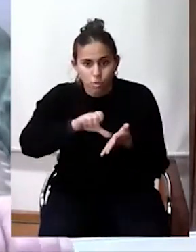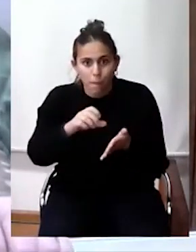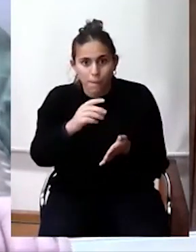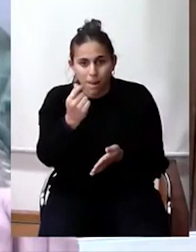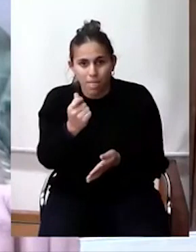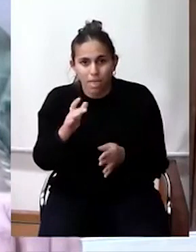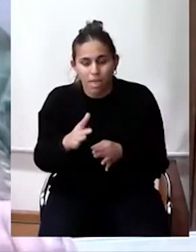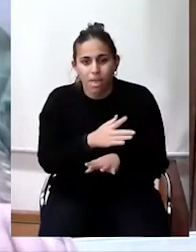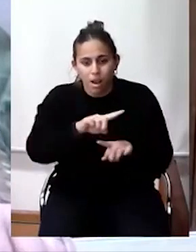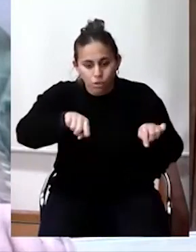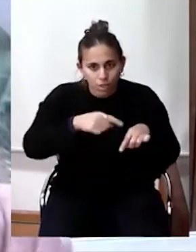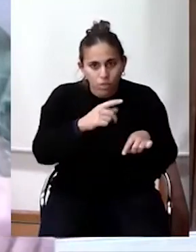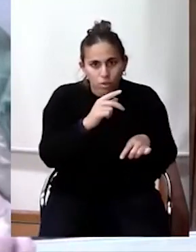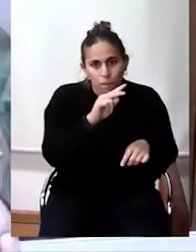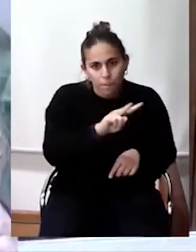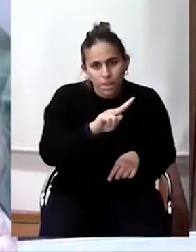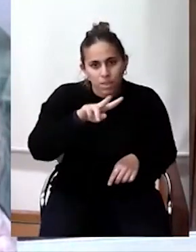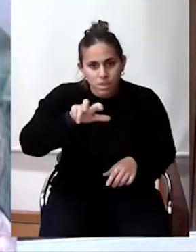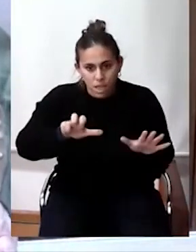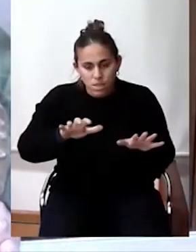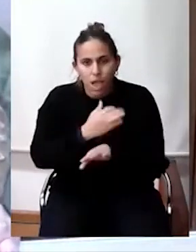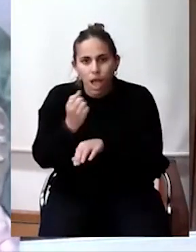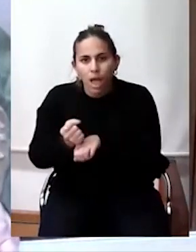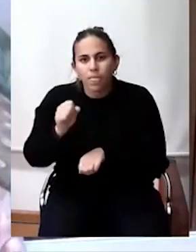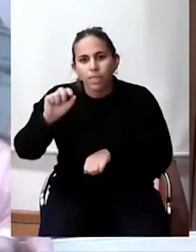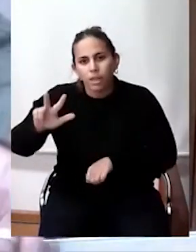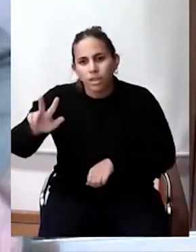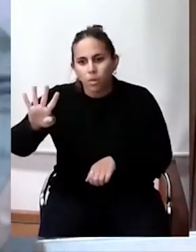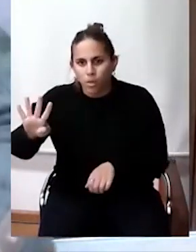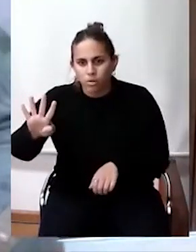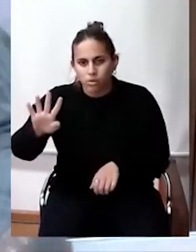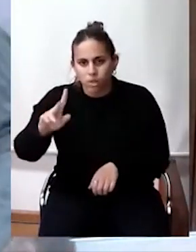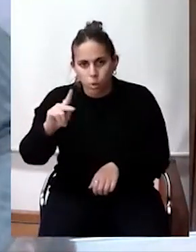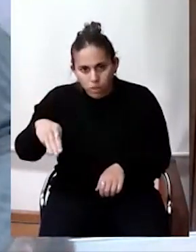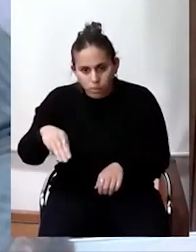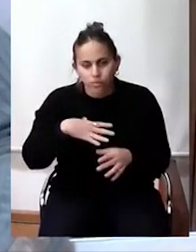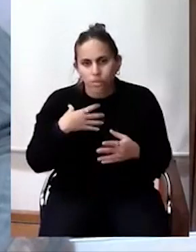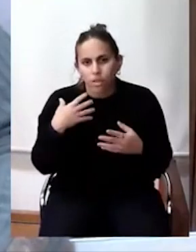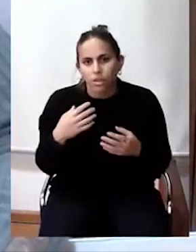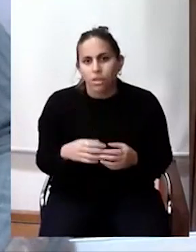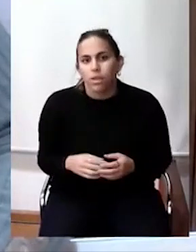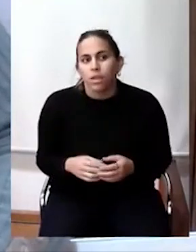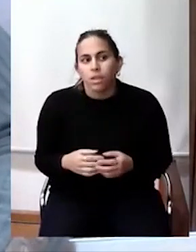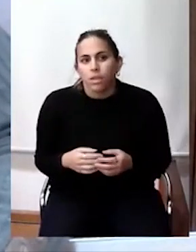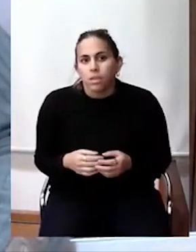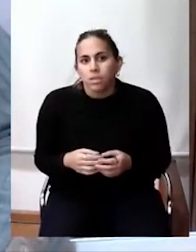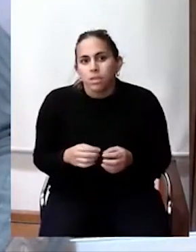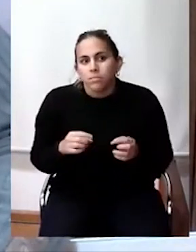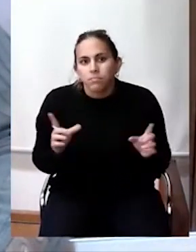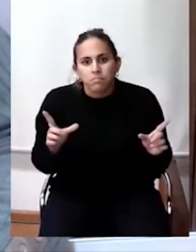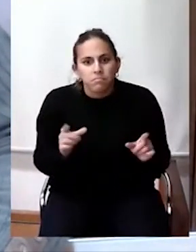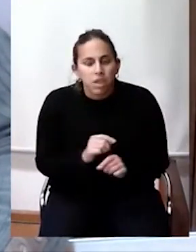rotonda del kilómetro 26 hasta el kilómetro 20 34 era cuánto tenía que decir señor